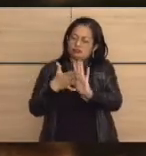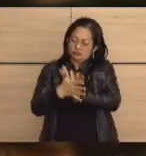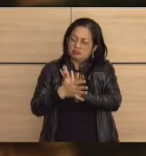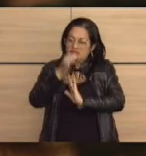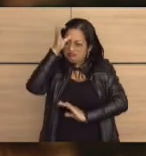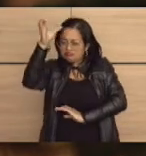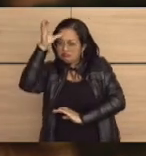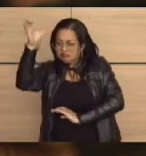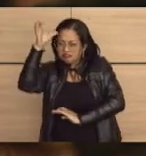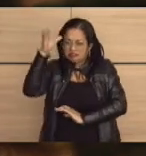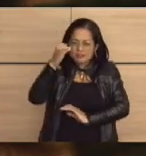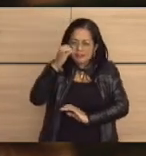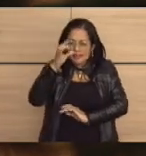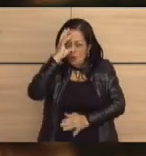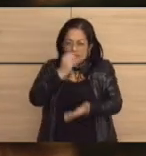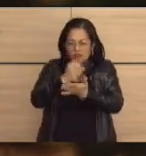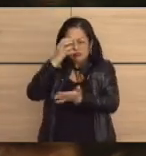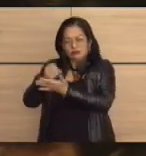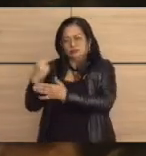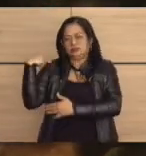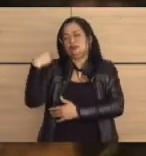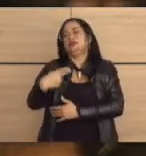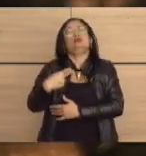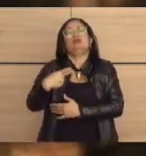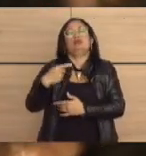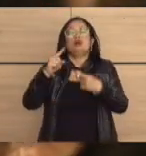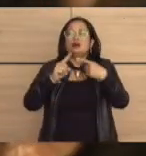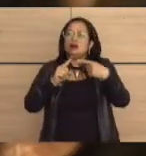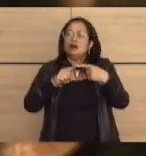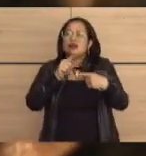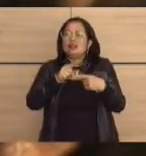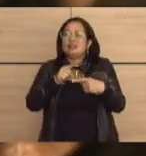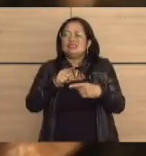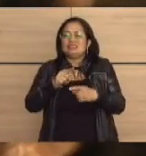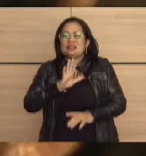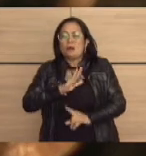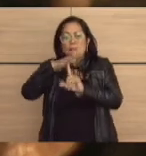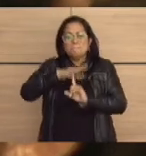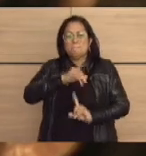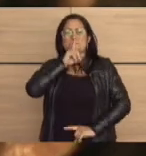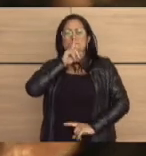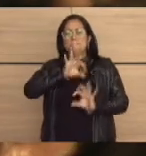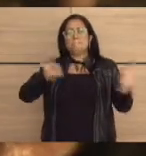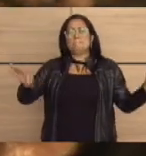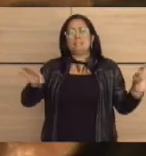conceptos críticos de la historia, uno de esos es tratar de silenciar históricamente a esos pueblos que